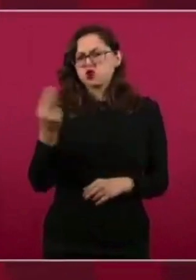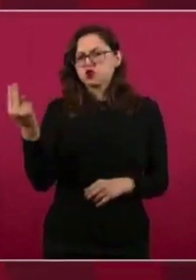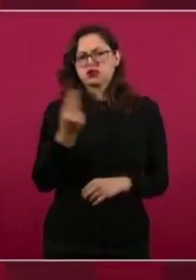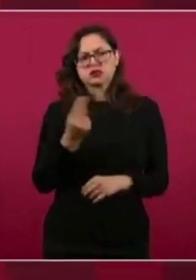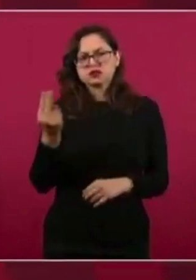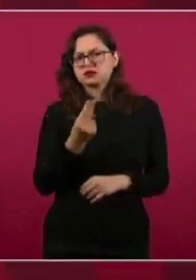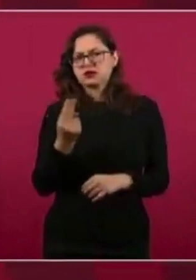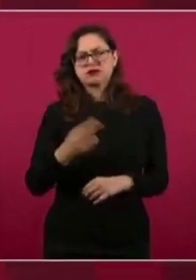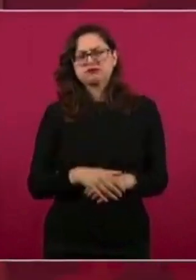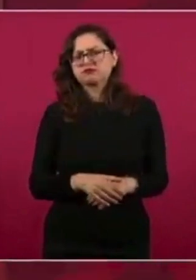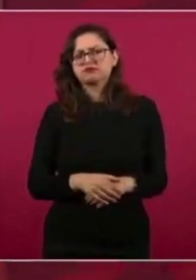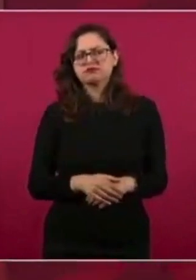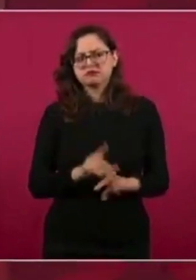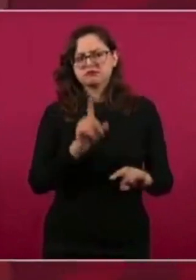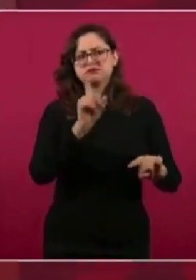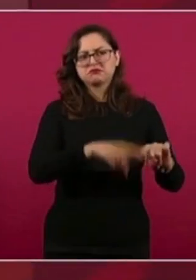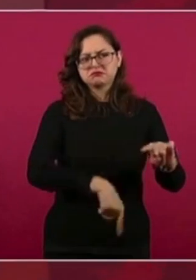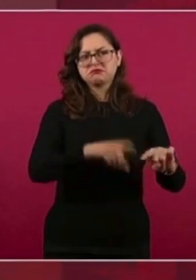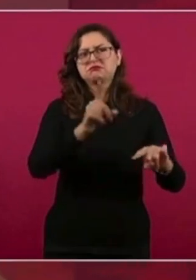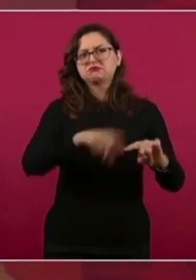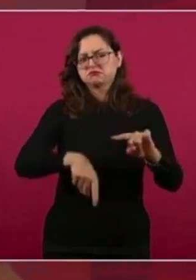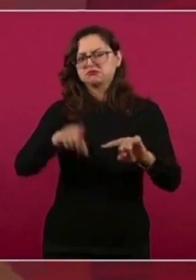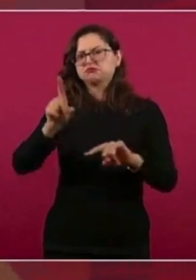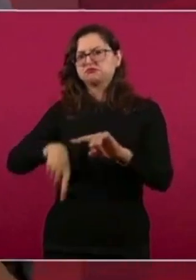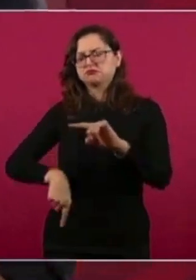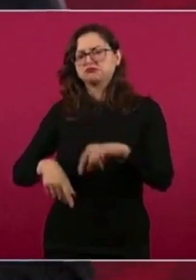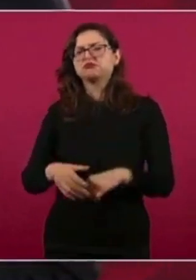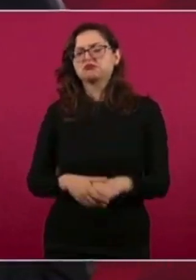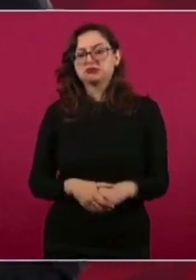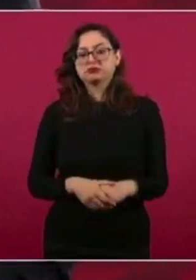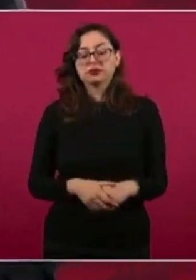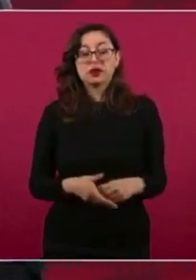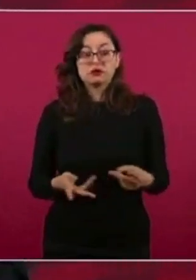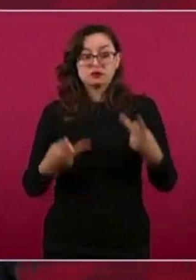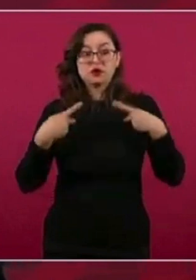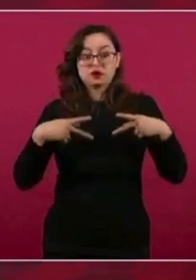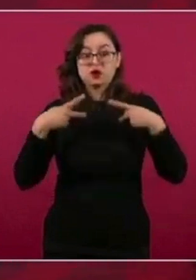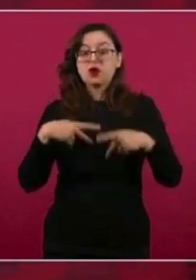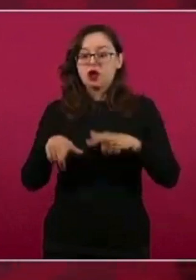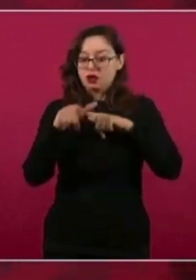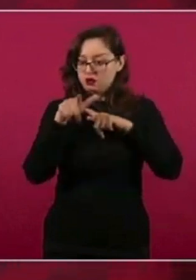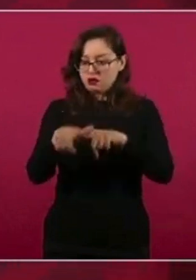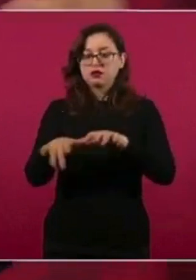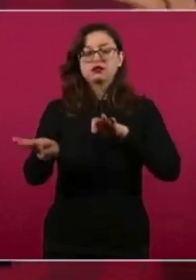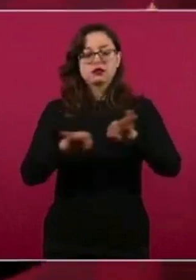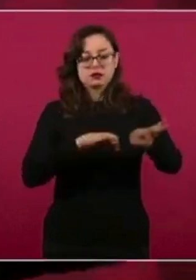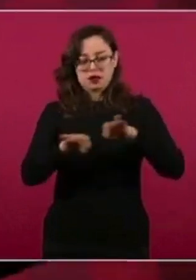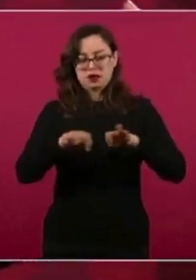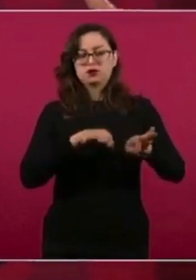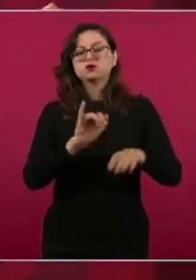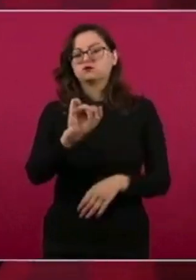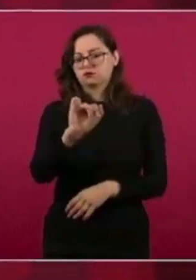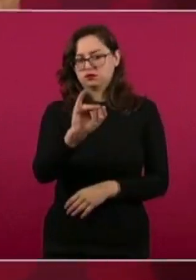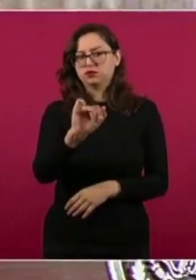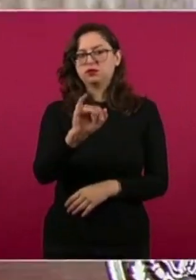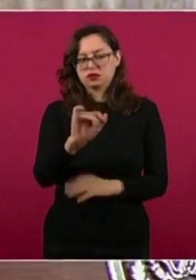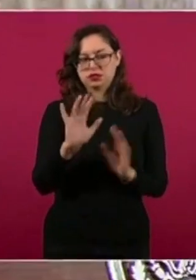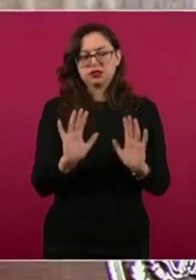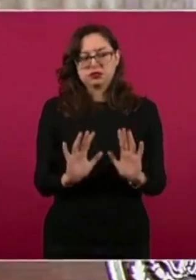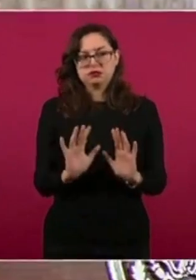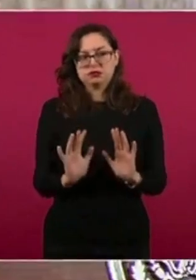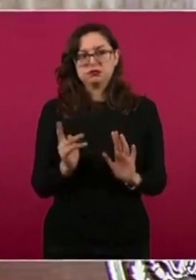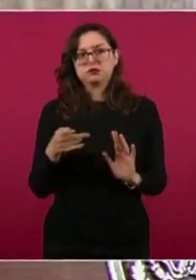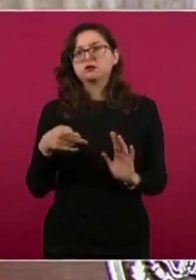sin despedir trabajadores. Ah, porque los